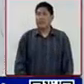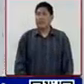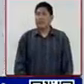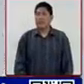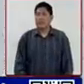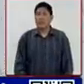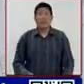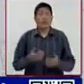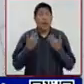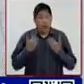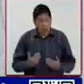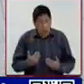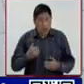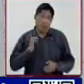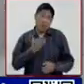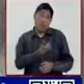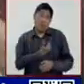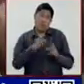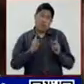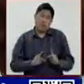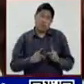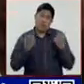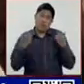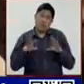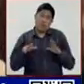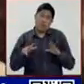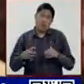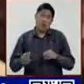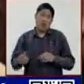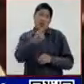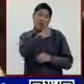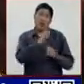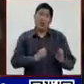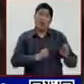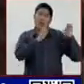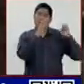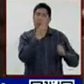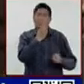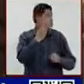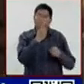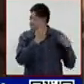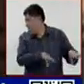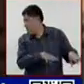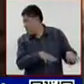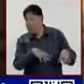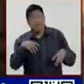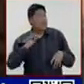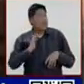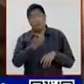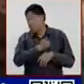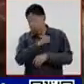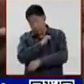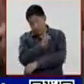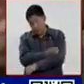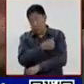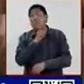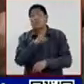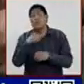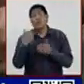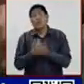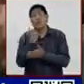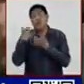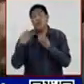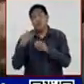Con más razón ahora nuestra gente no quiere llegar al mercado de abajo, y para eso nuestras autoridades nos deben garantizar un